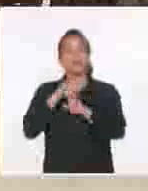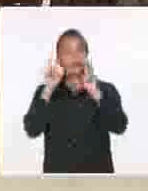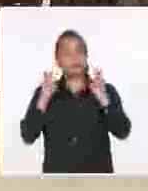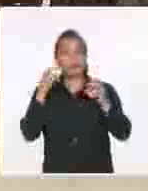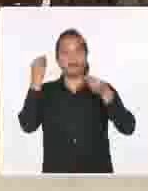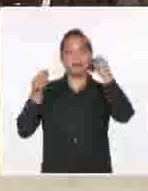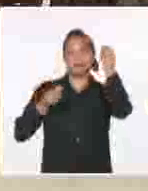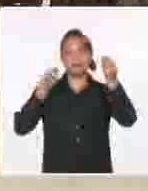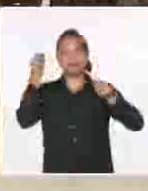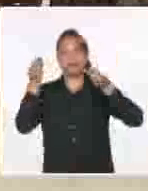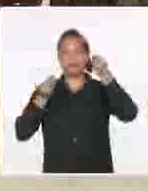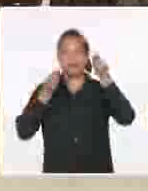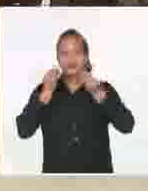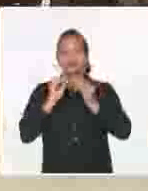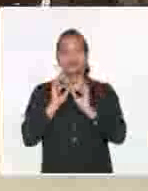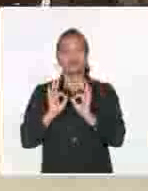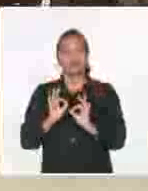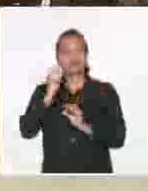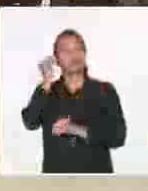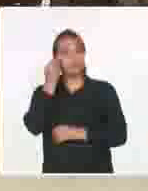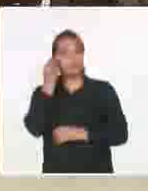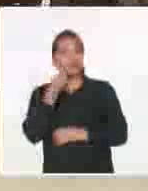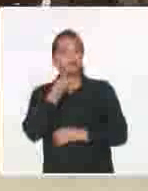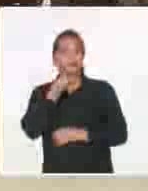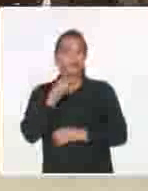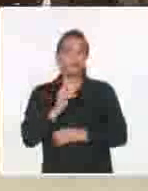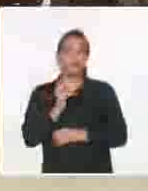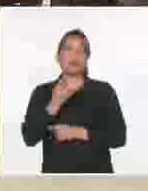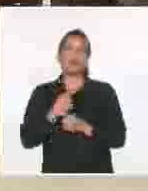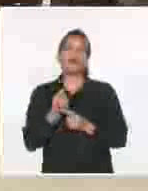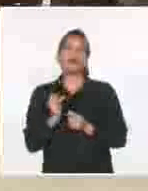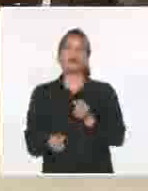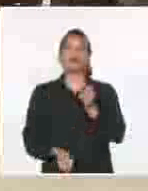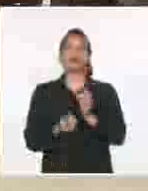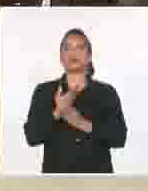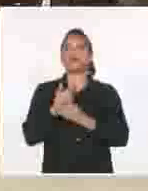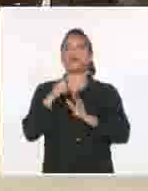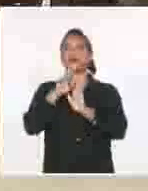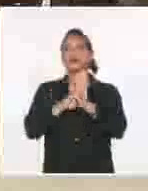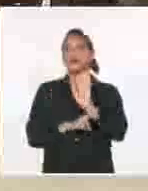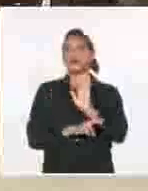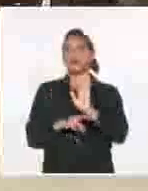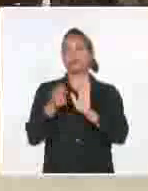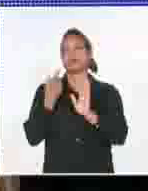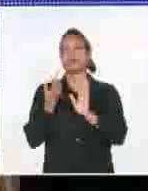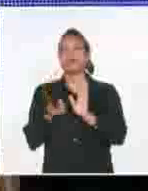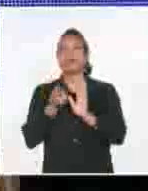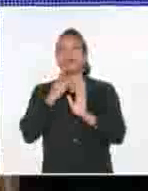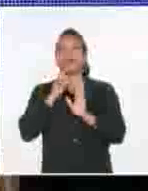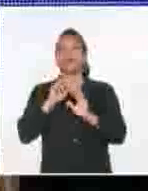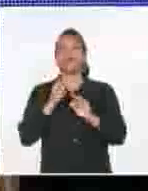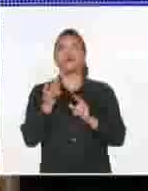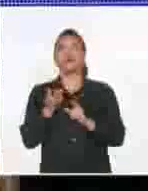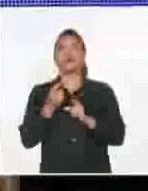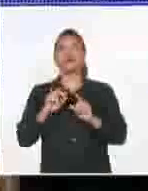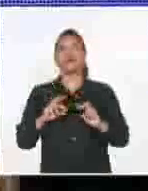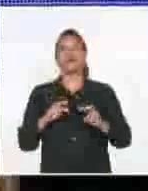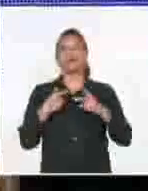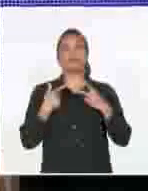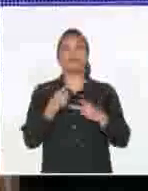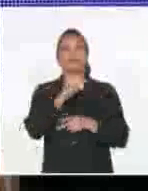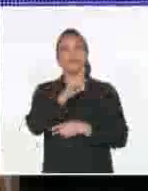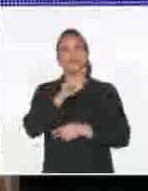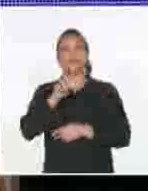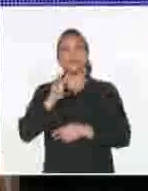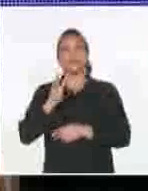y seguramente adoptará una resolución al respecto por 31ª vez